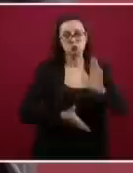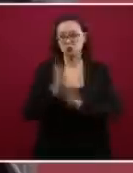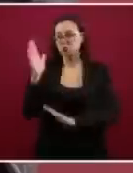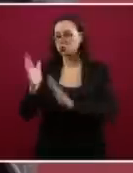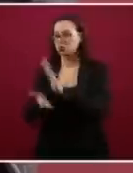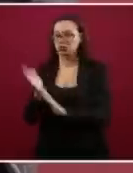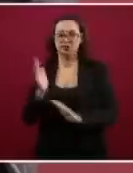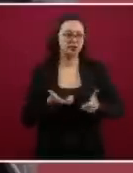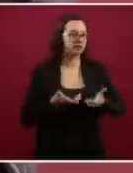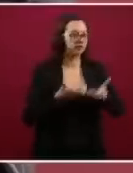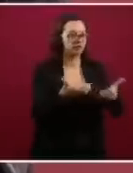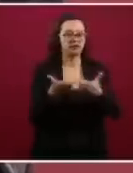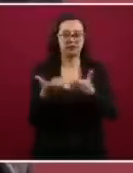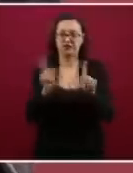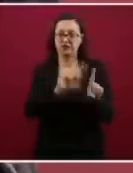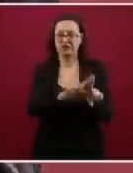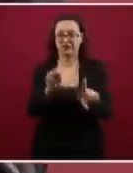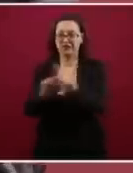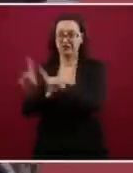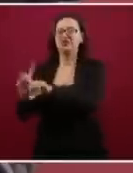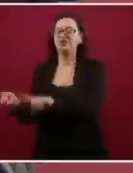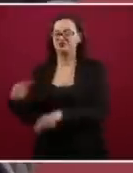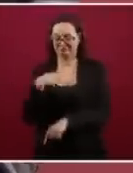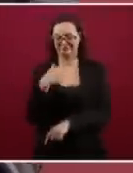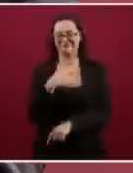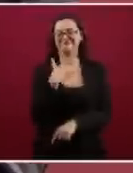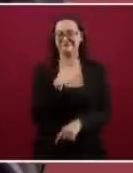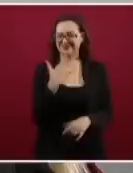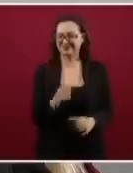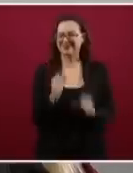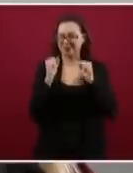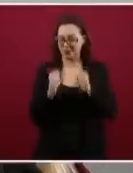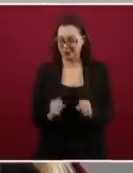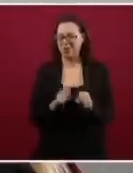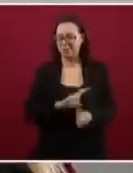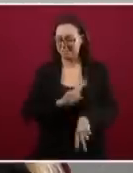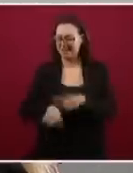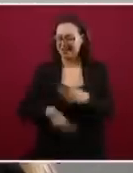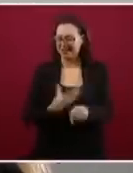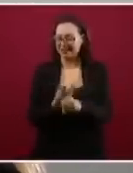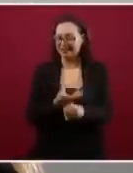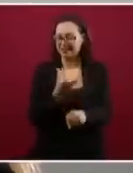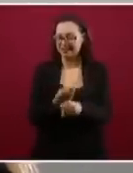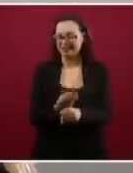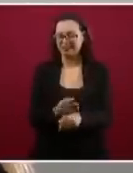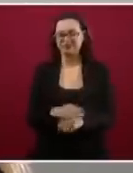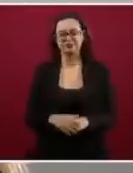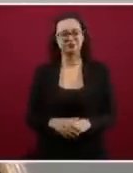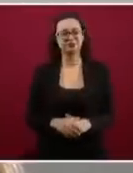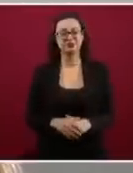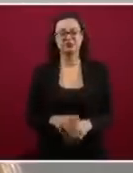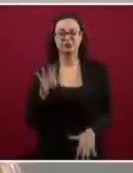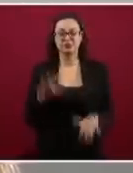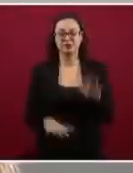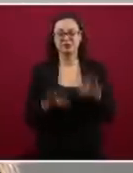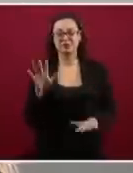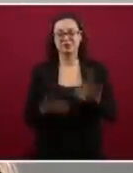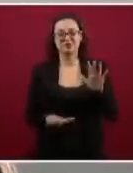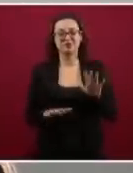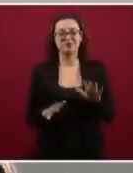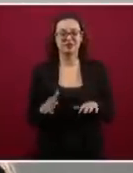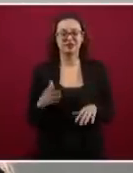los caminos y estoy seguro que a veces voy a los pueblos y me